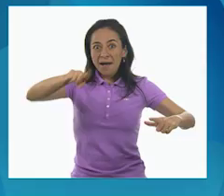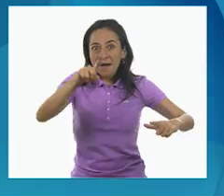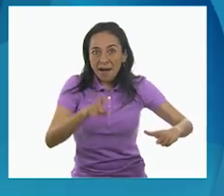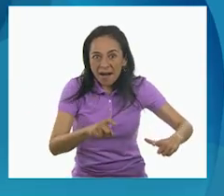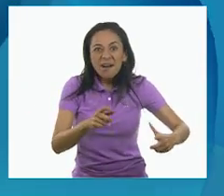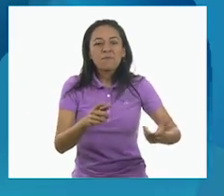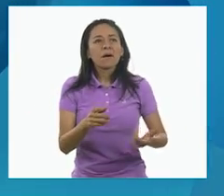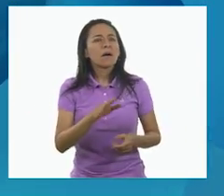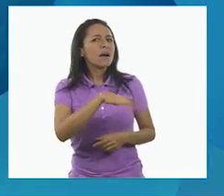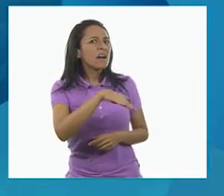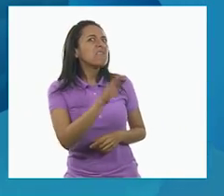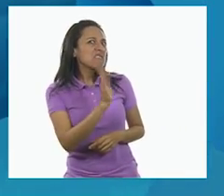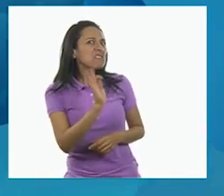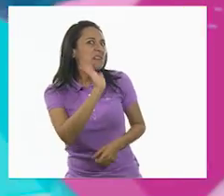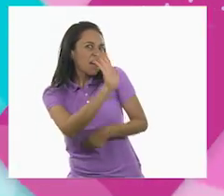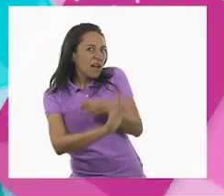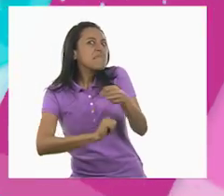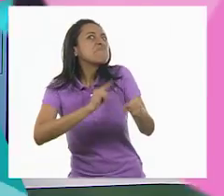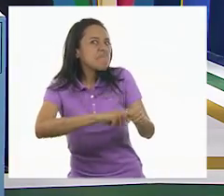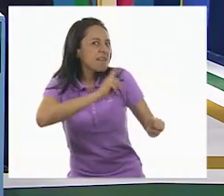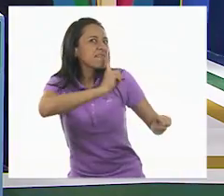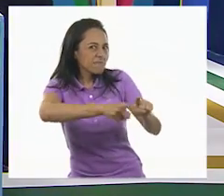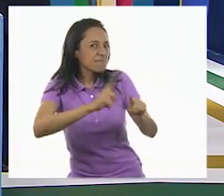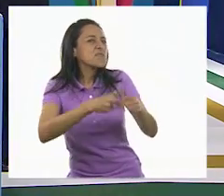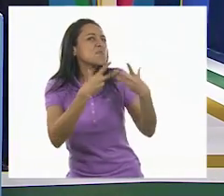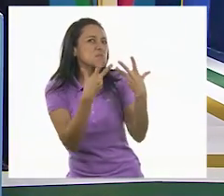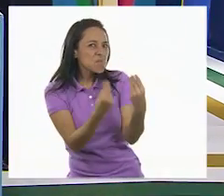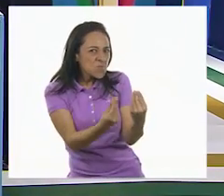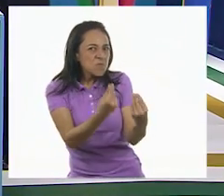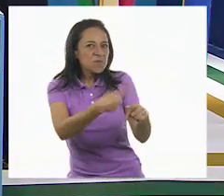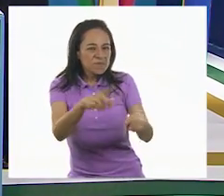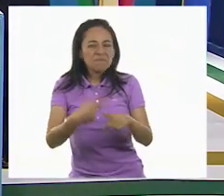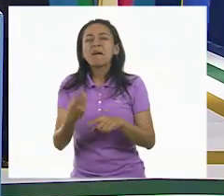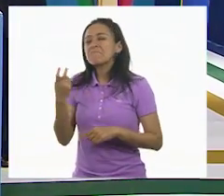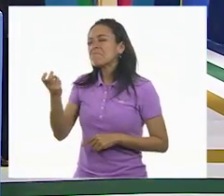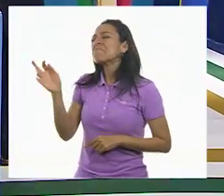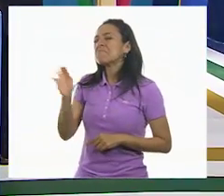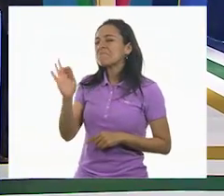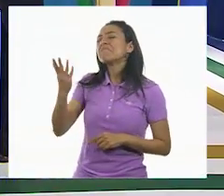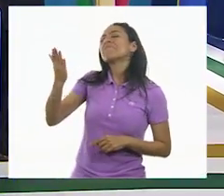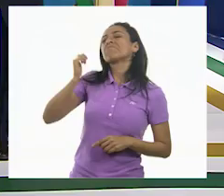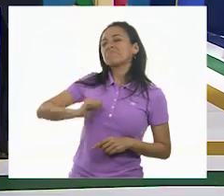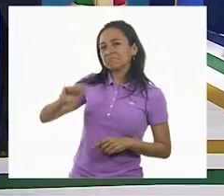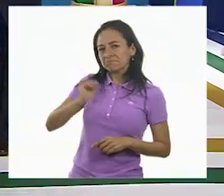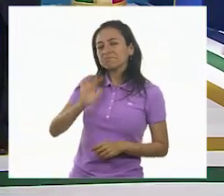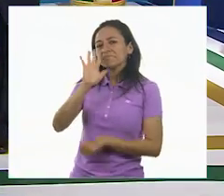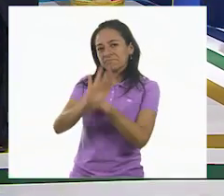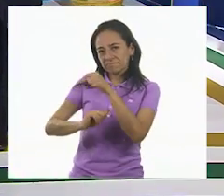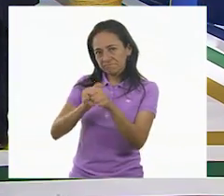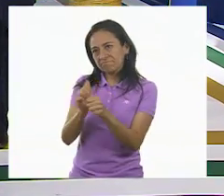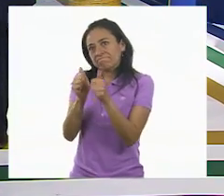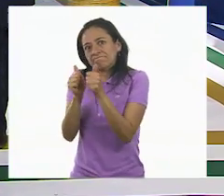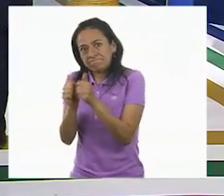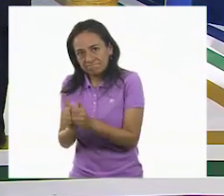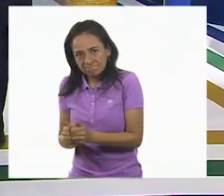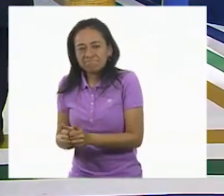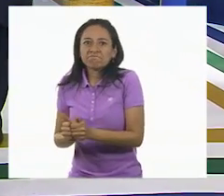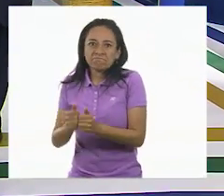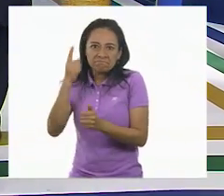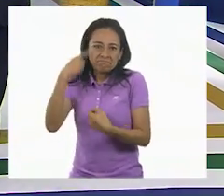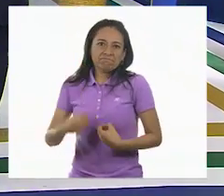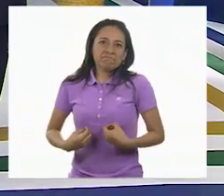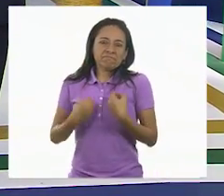Animales. Los grupos humanos en este espacio seguramente tenían mejores condiciones de vida. ¿Y a qué lugar me estoy